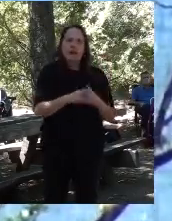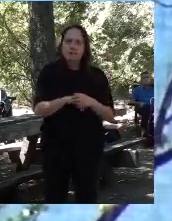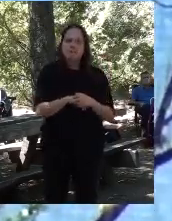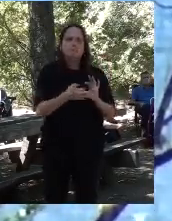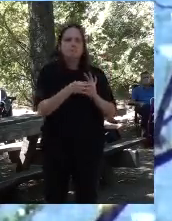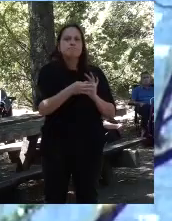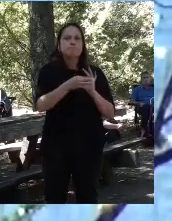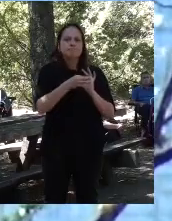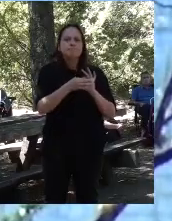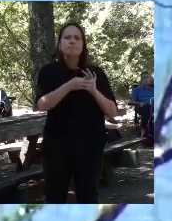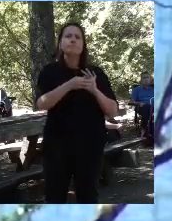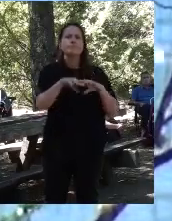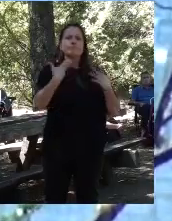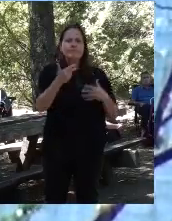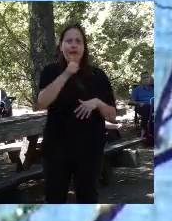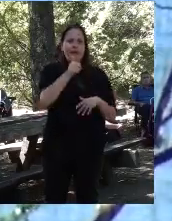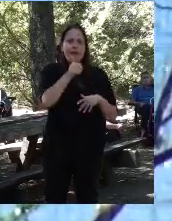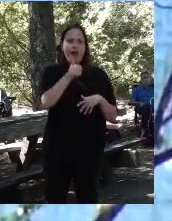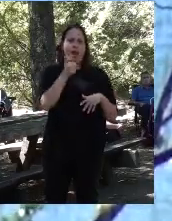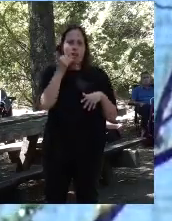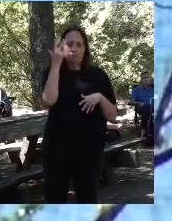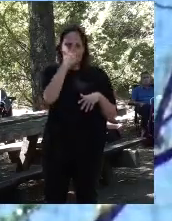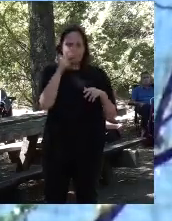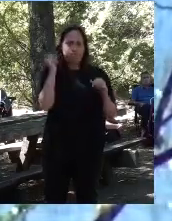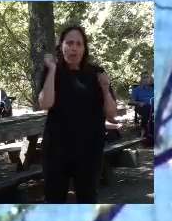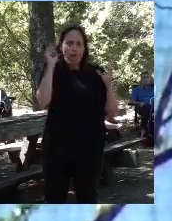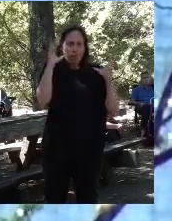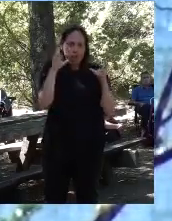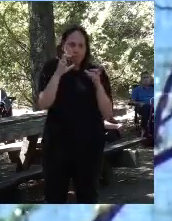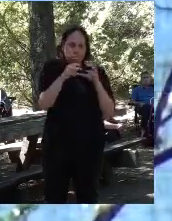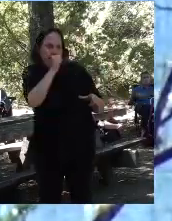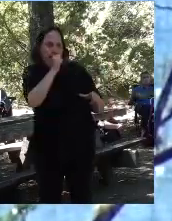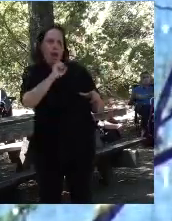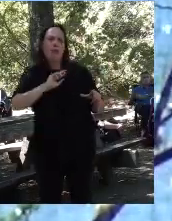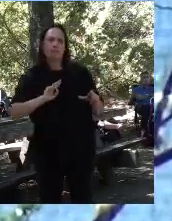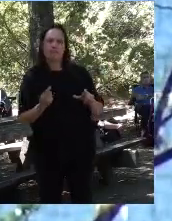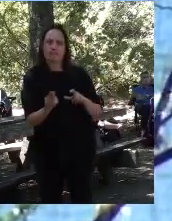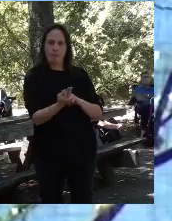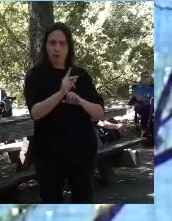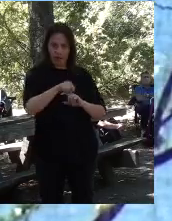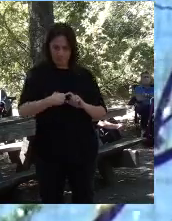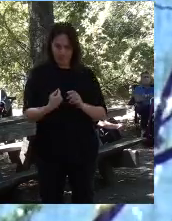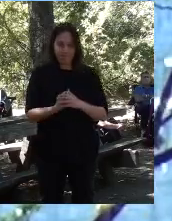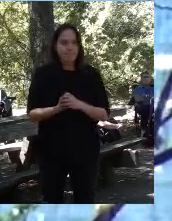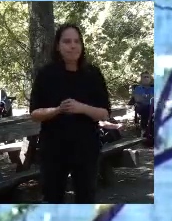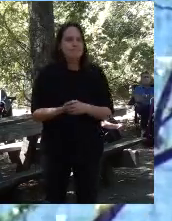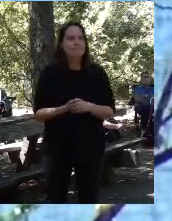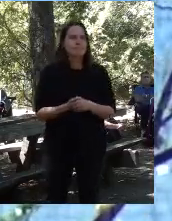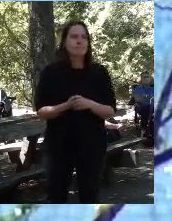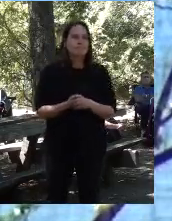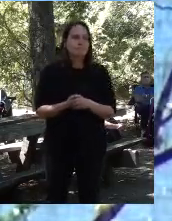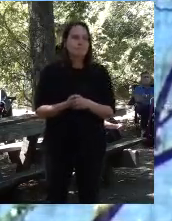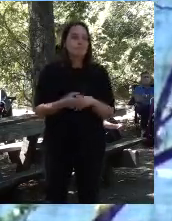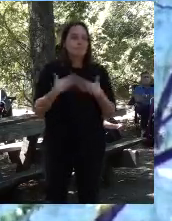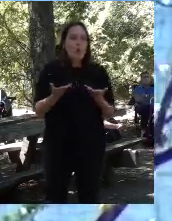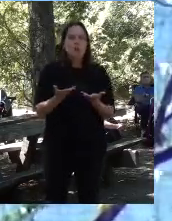que lleva a una masiva reducción del hielo marino, que a su vez tiene consecuencias en la vida del krill.